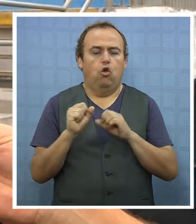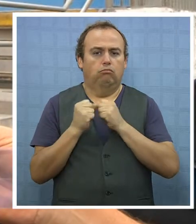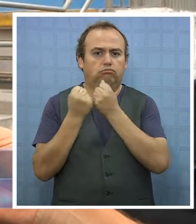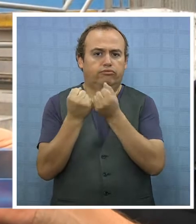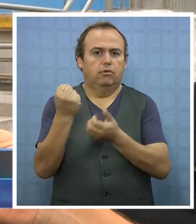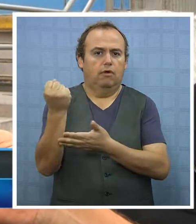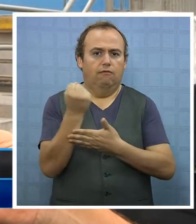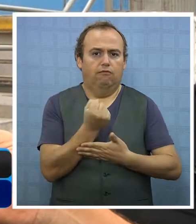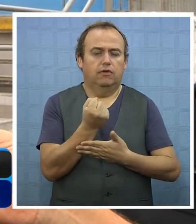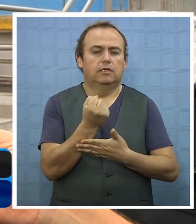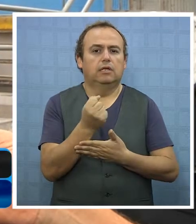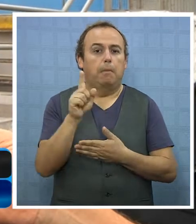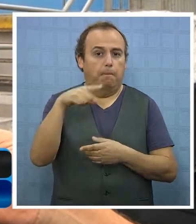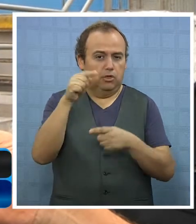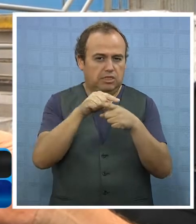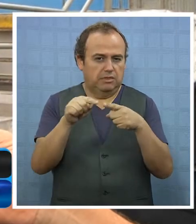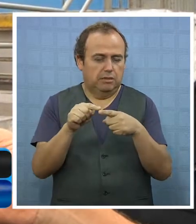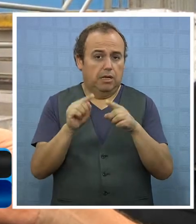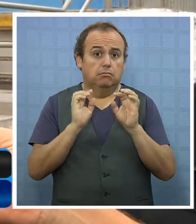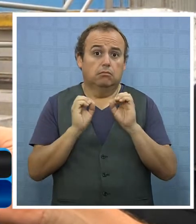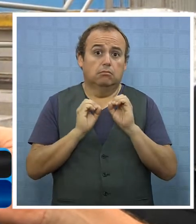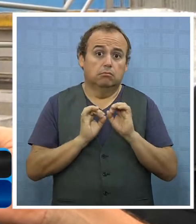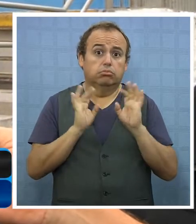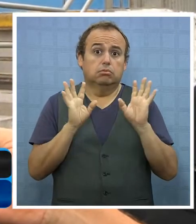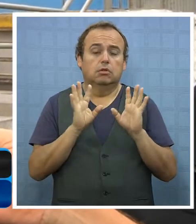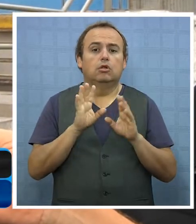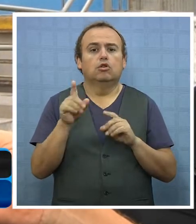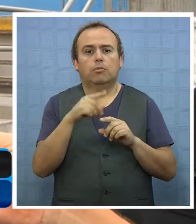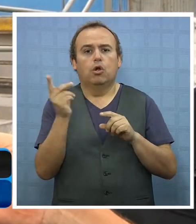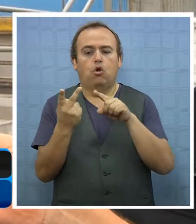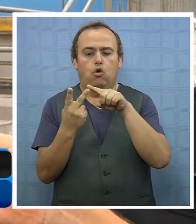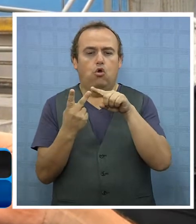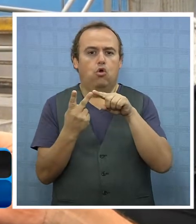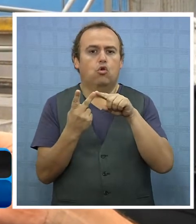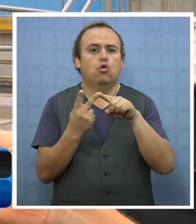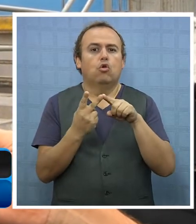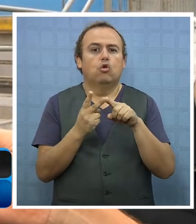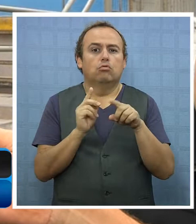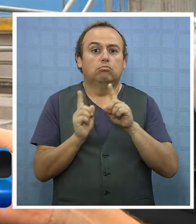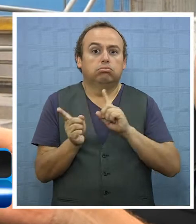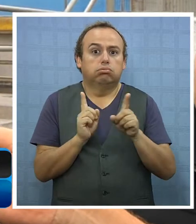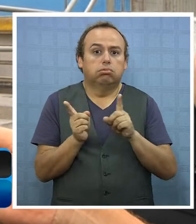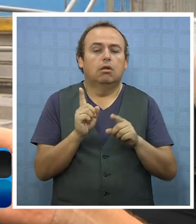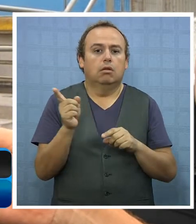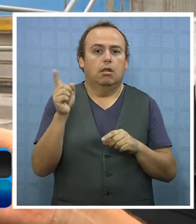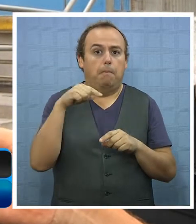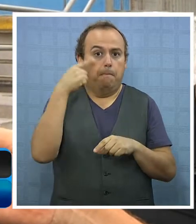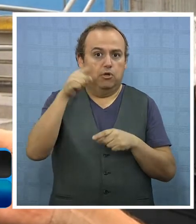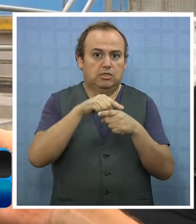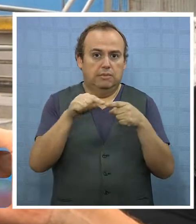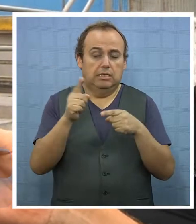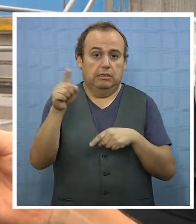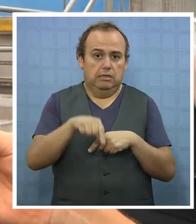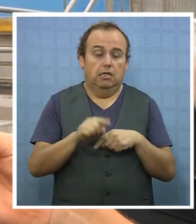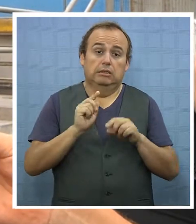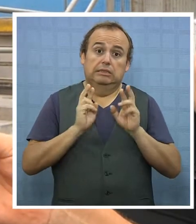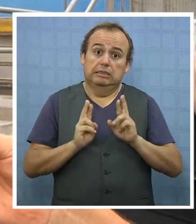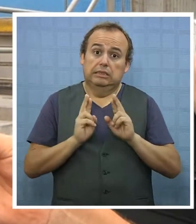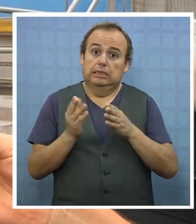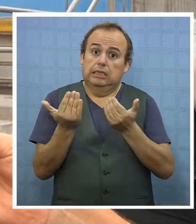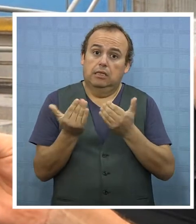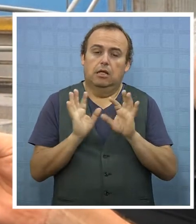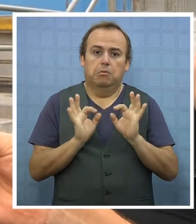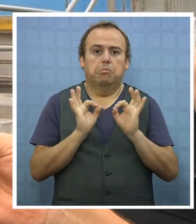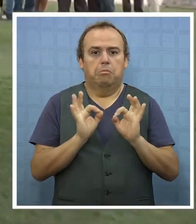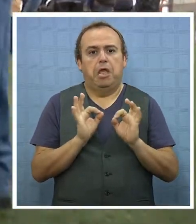que estaría llegando la próxima semana, y es muy posible que también otro delantero que estamos gestionando pueda llegar también la próxima semana y esperemos que todo